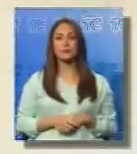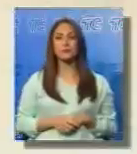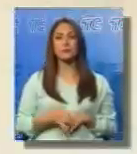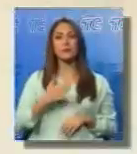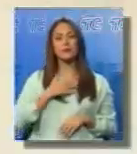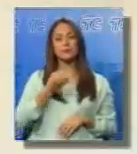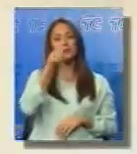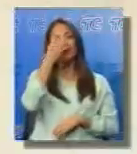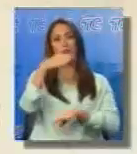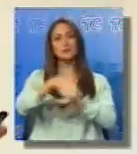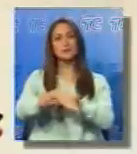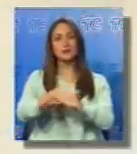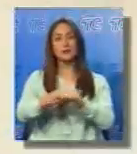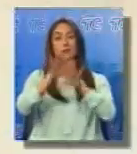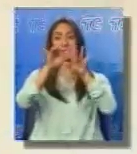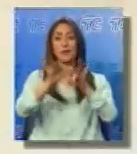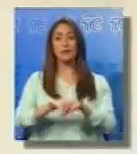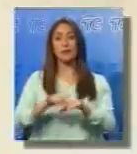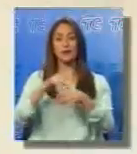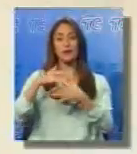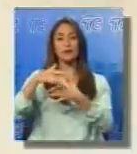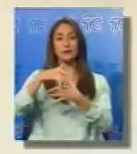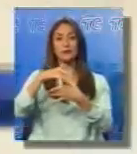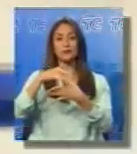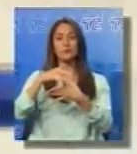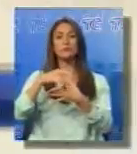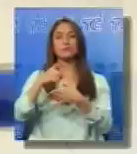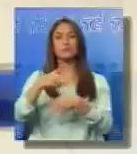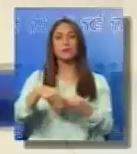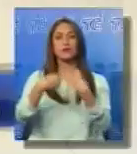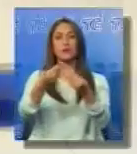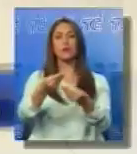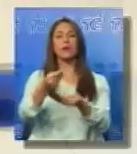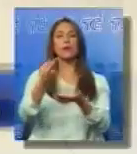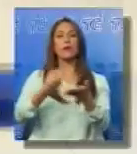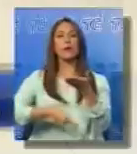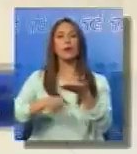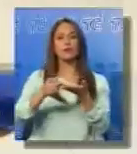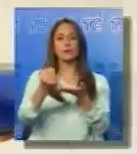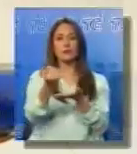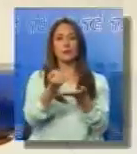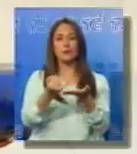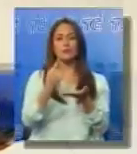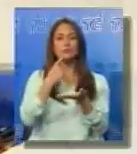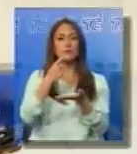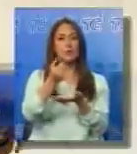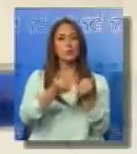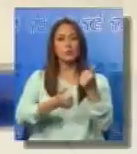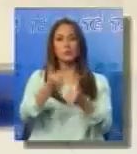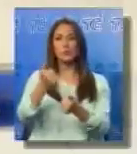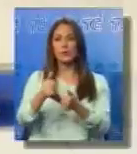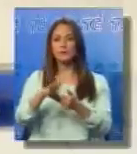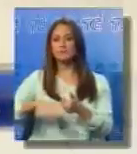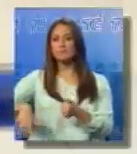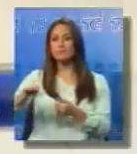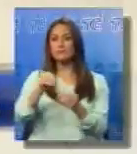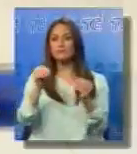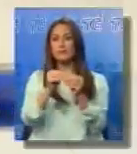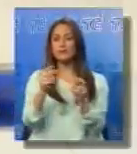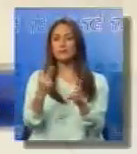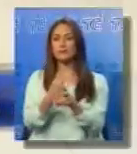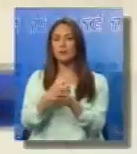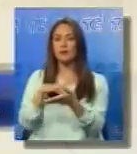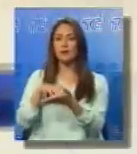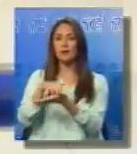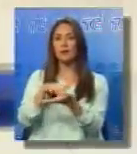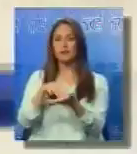¿Qué tal? Buenas tardes. La Secretaría de Gestión de Riesgos entregó los mapas actualizados de cuáles serían las posibles zonas vulnerables